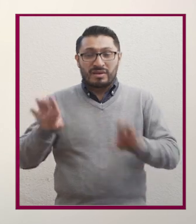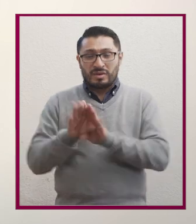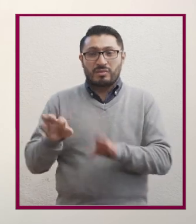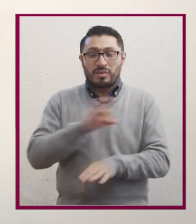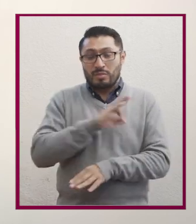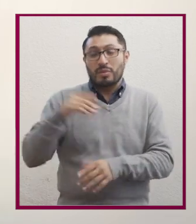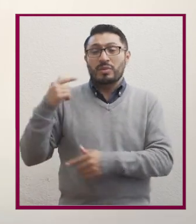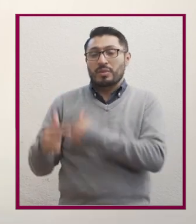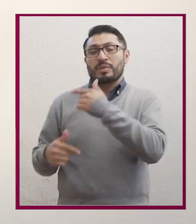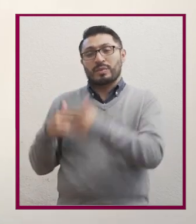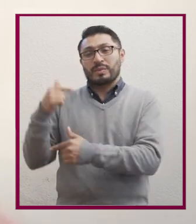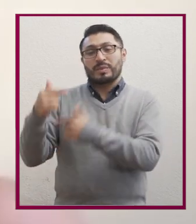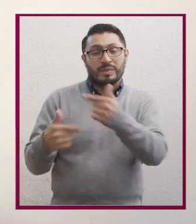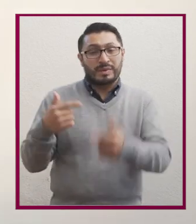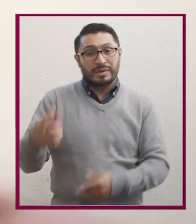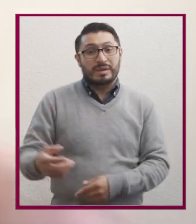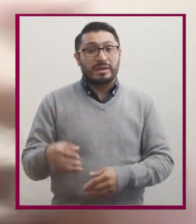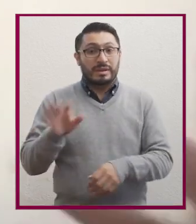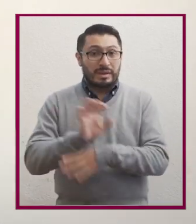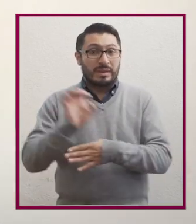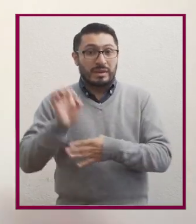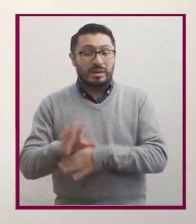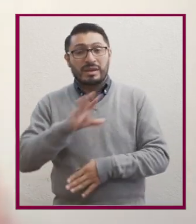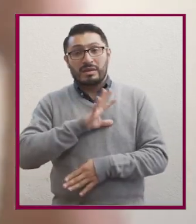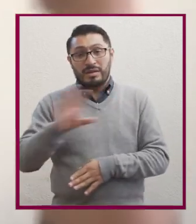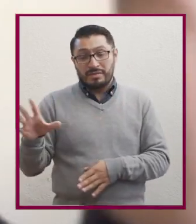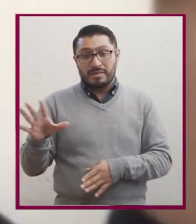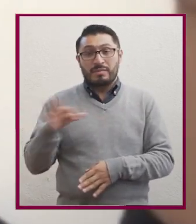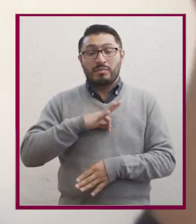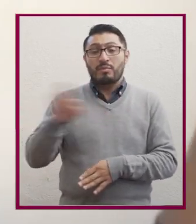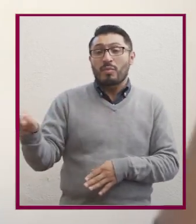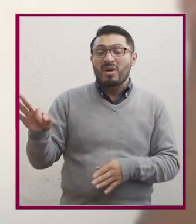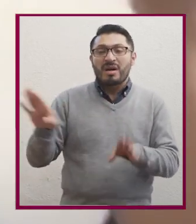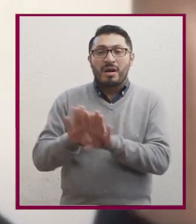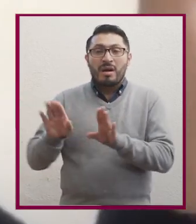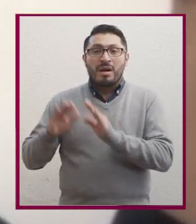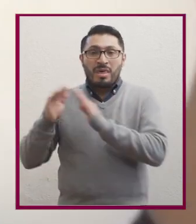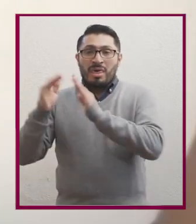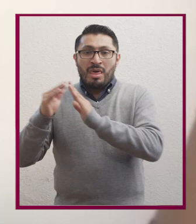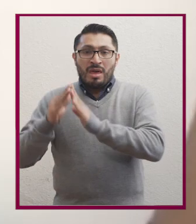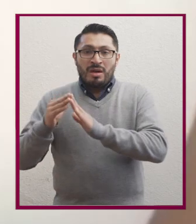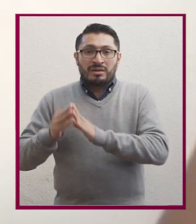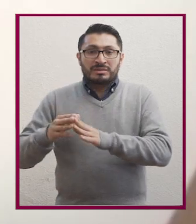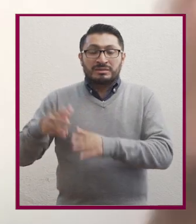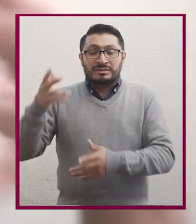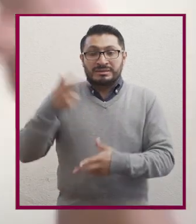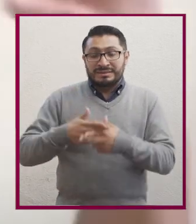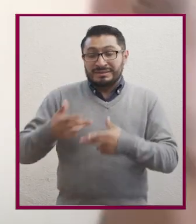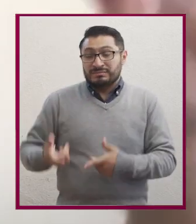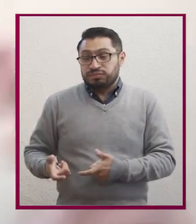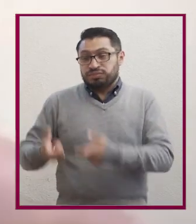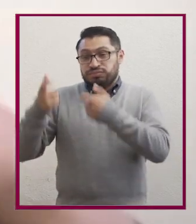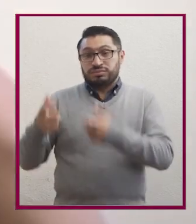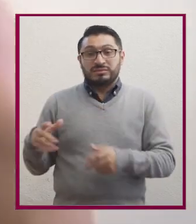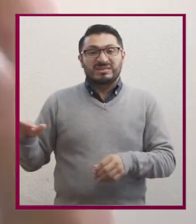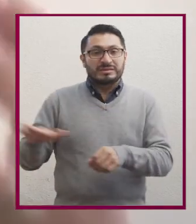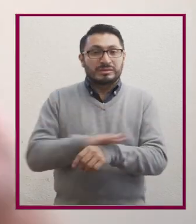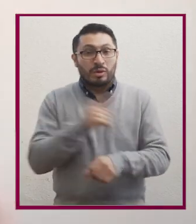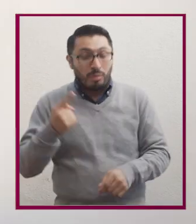las mujeres y por tanto podían tener un patrimonio que podía ascender a una gran cantidad de dinero. Por eso